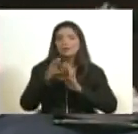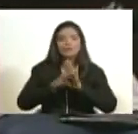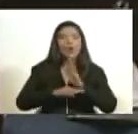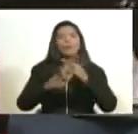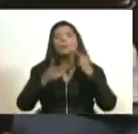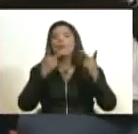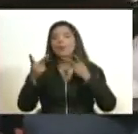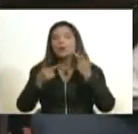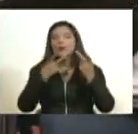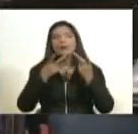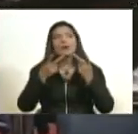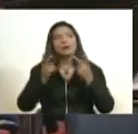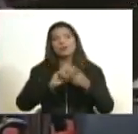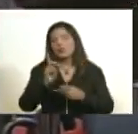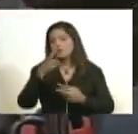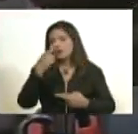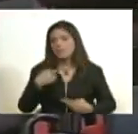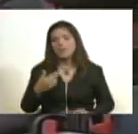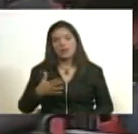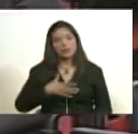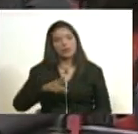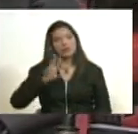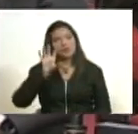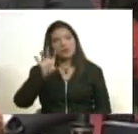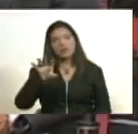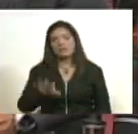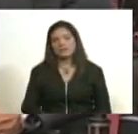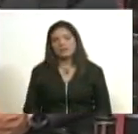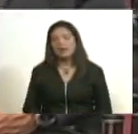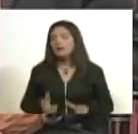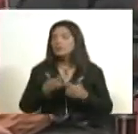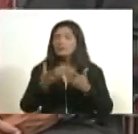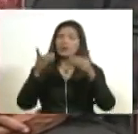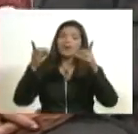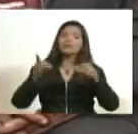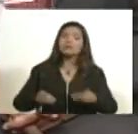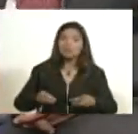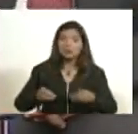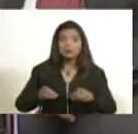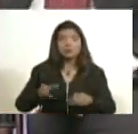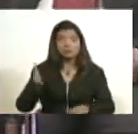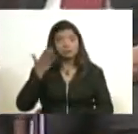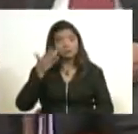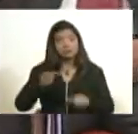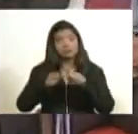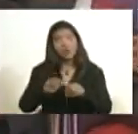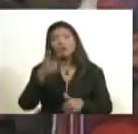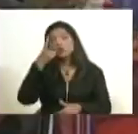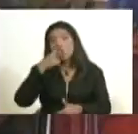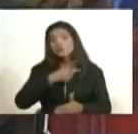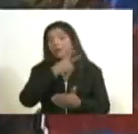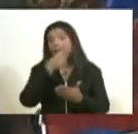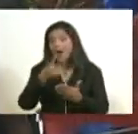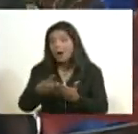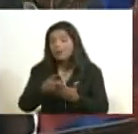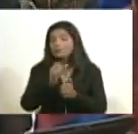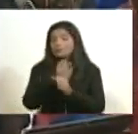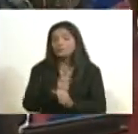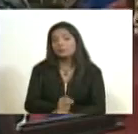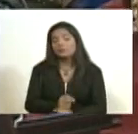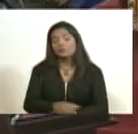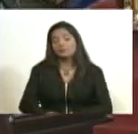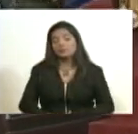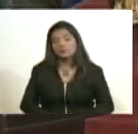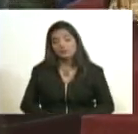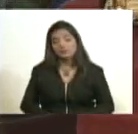política, y se respetara nuestro país. Y esa decisión está en marcha. Saben ustedes, son dos años administrativos